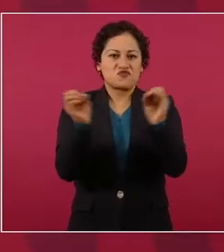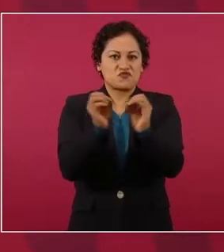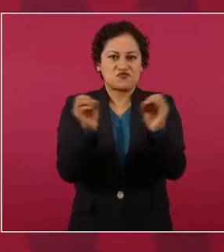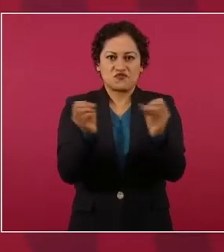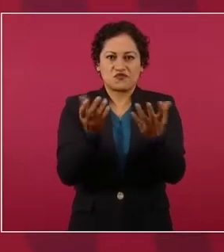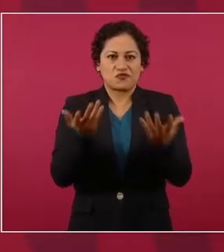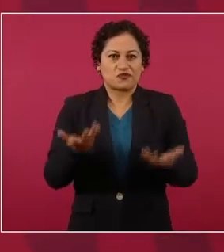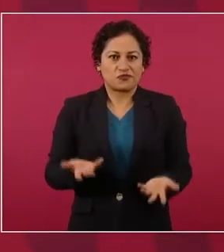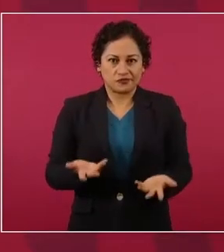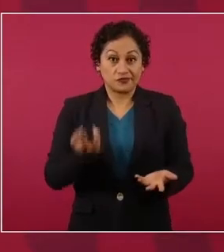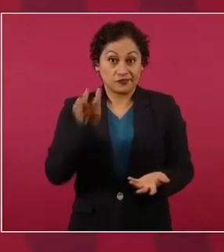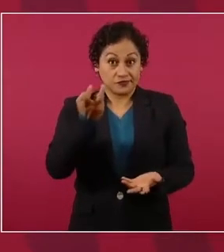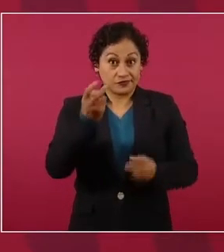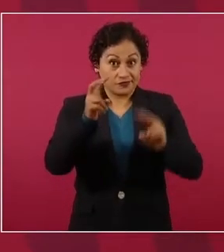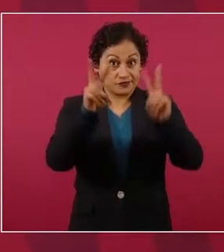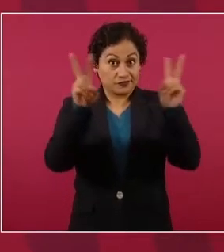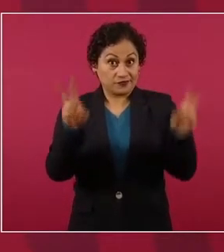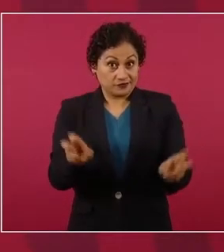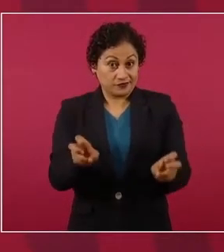sobre este tema